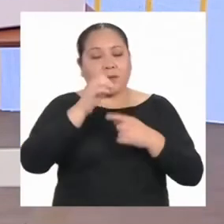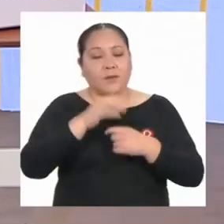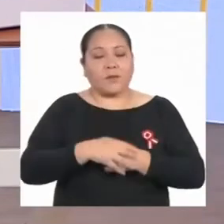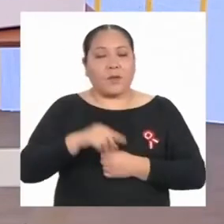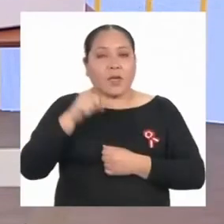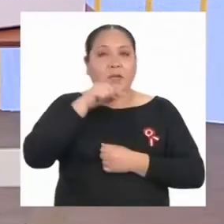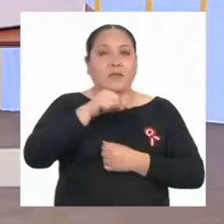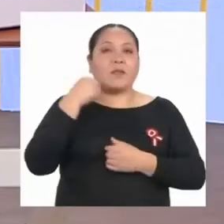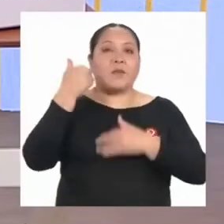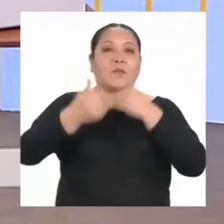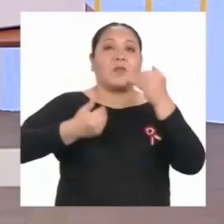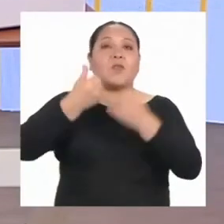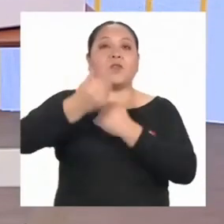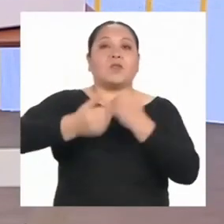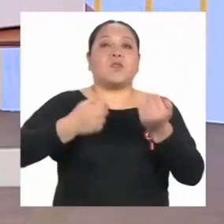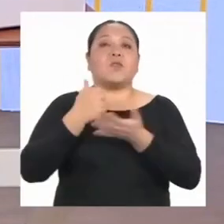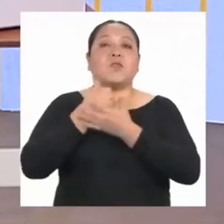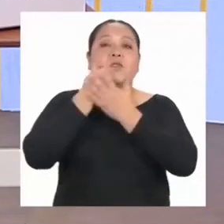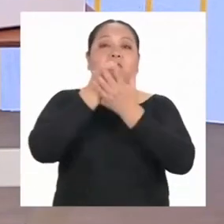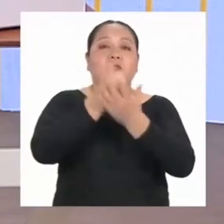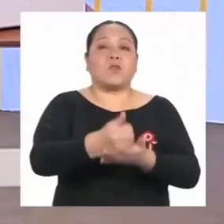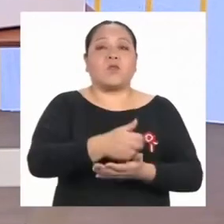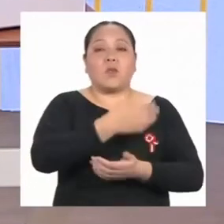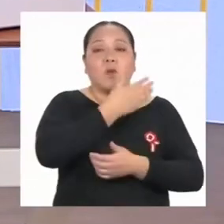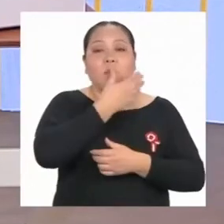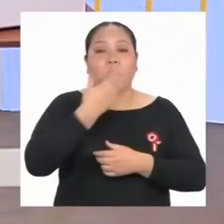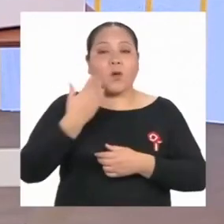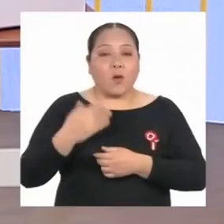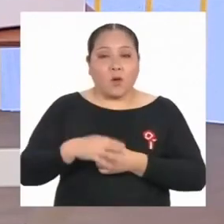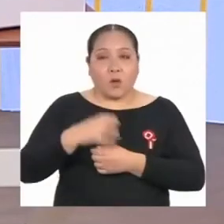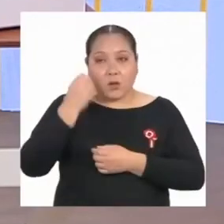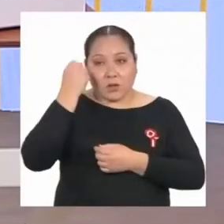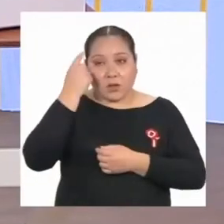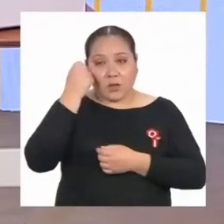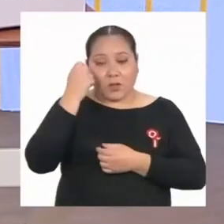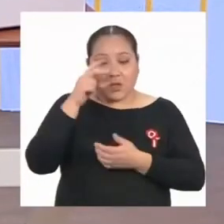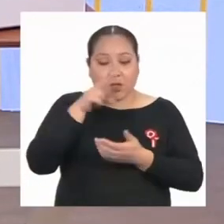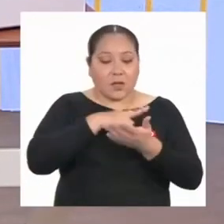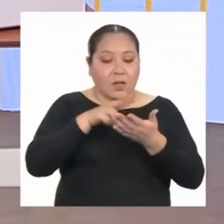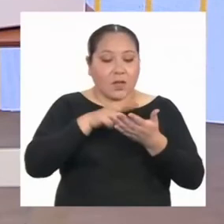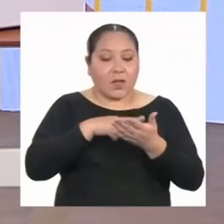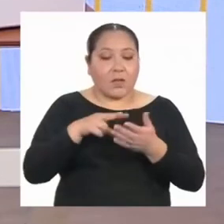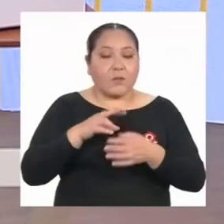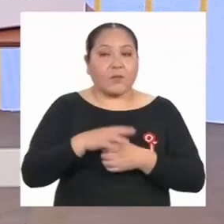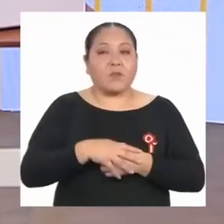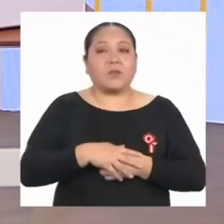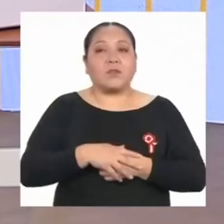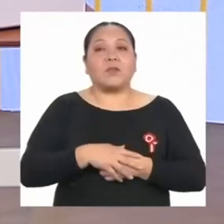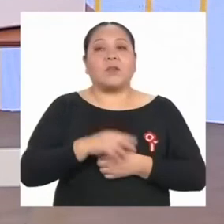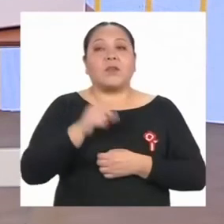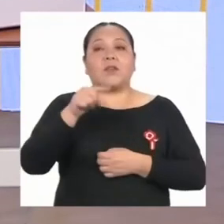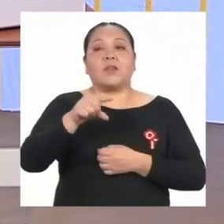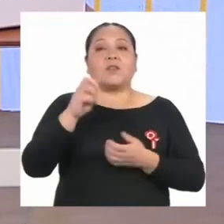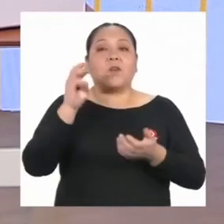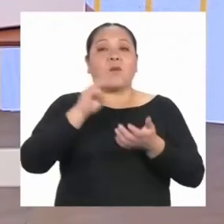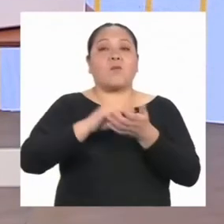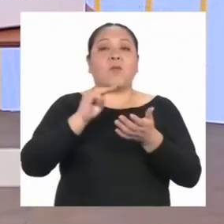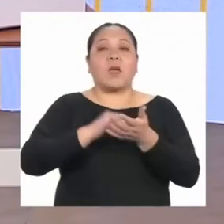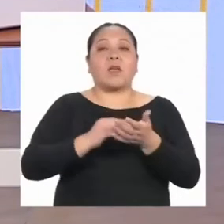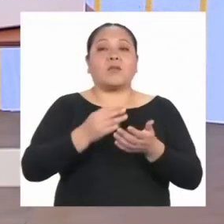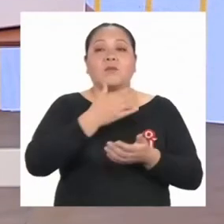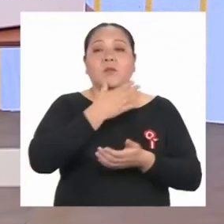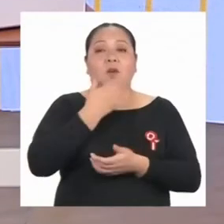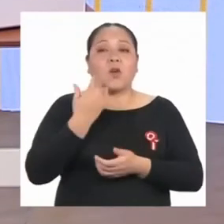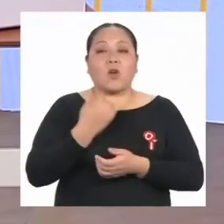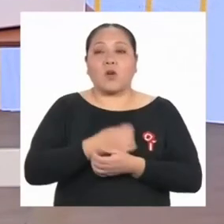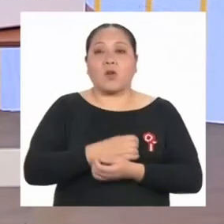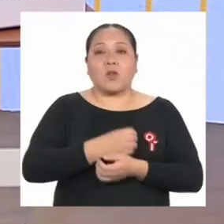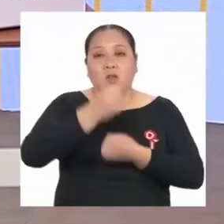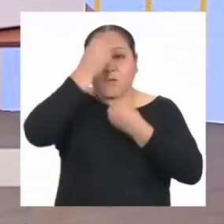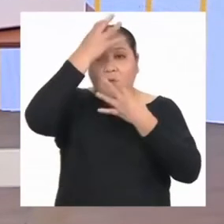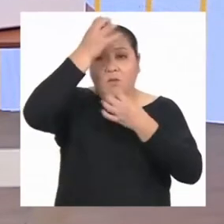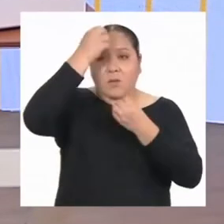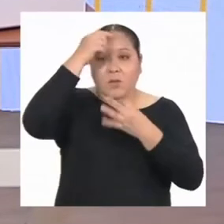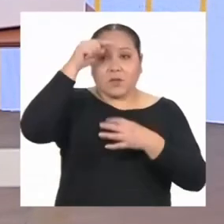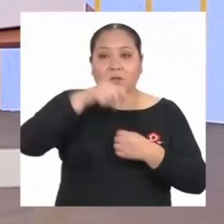este proceso nos permite una mejor comprensión de lo que leemos, para estar más y mejor informadas e